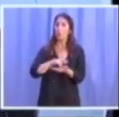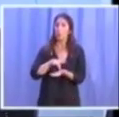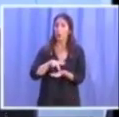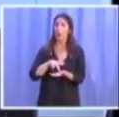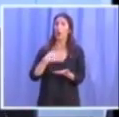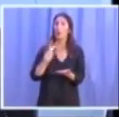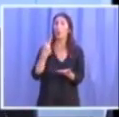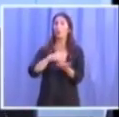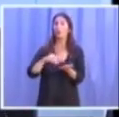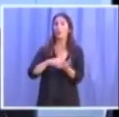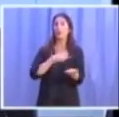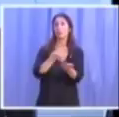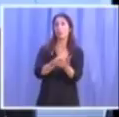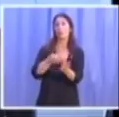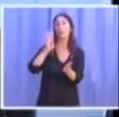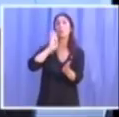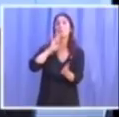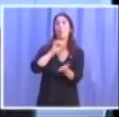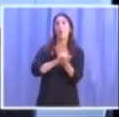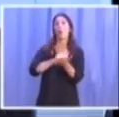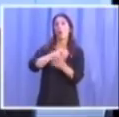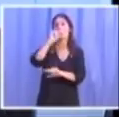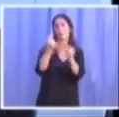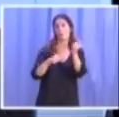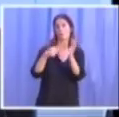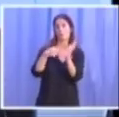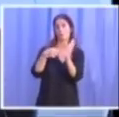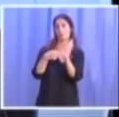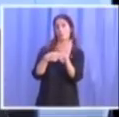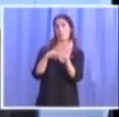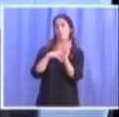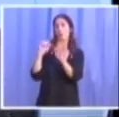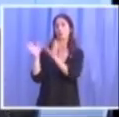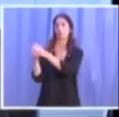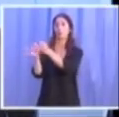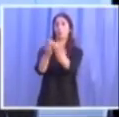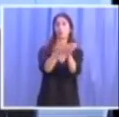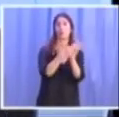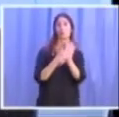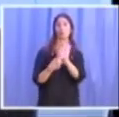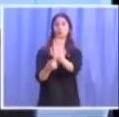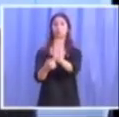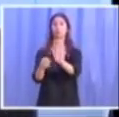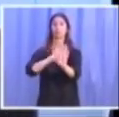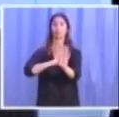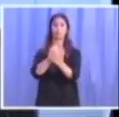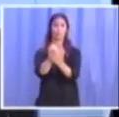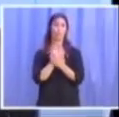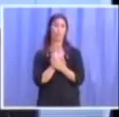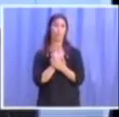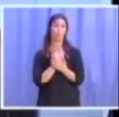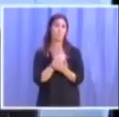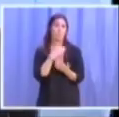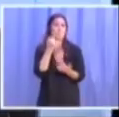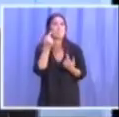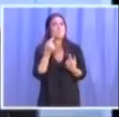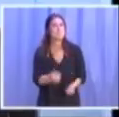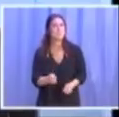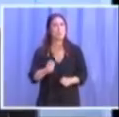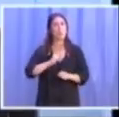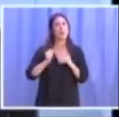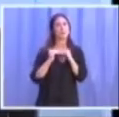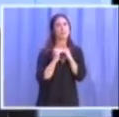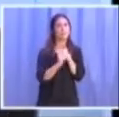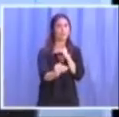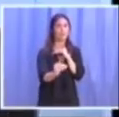puesto un borrador, un documento de trabajo, para que el resto de formaciones políticas apoyaran al menos un marco de estabilidad